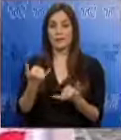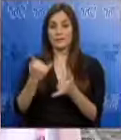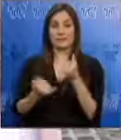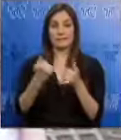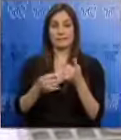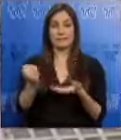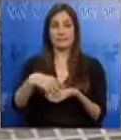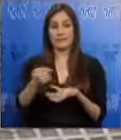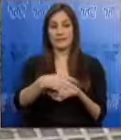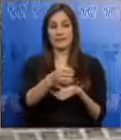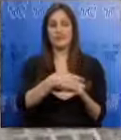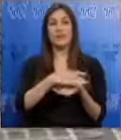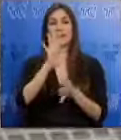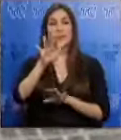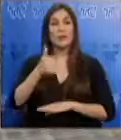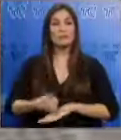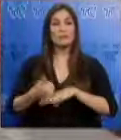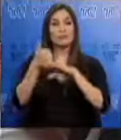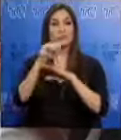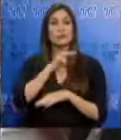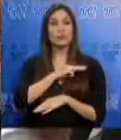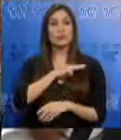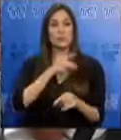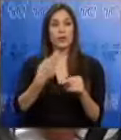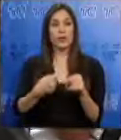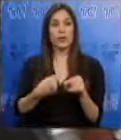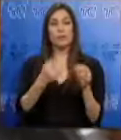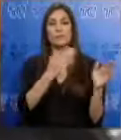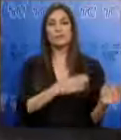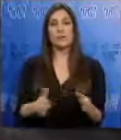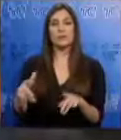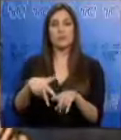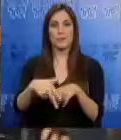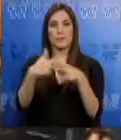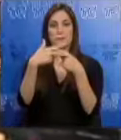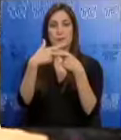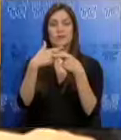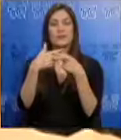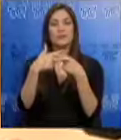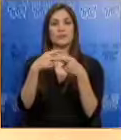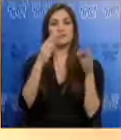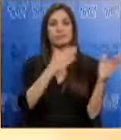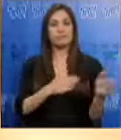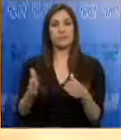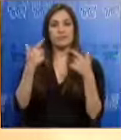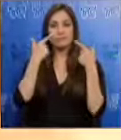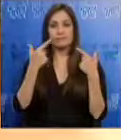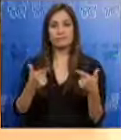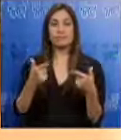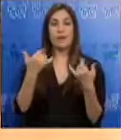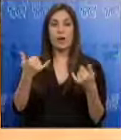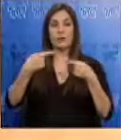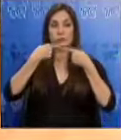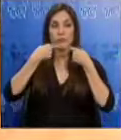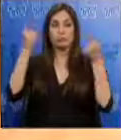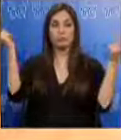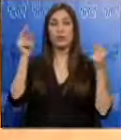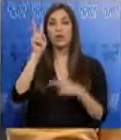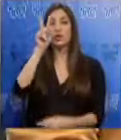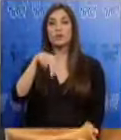útiles escolares, las autoridades del municipio de Quito coordinan para el inicio de clases un fuerte operativo. En rueda de prensa anunciaron